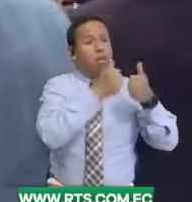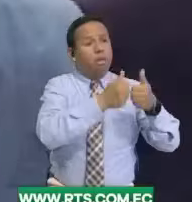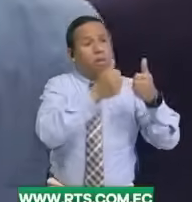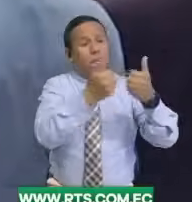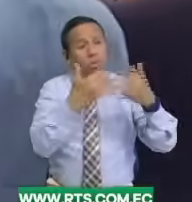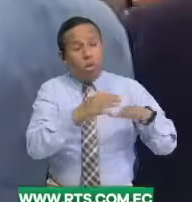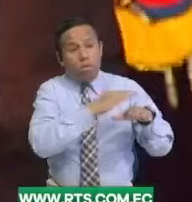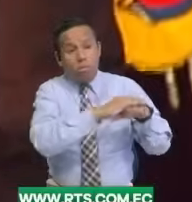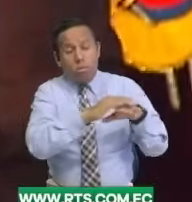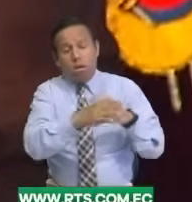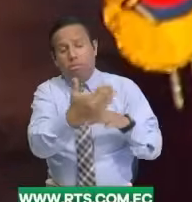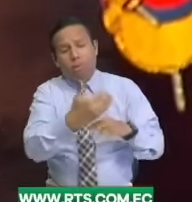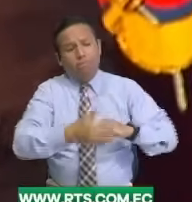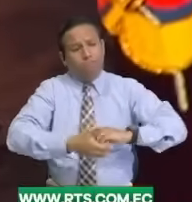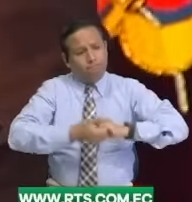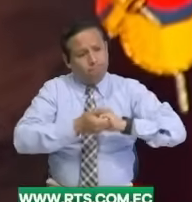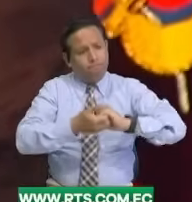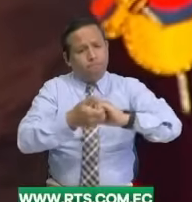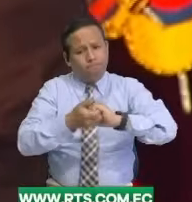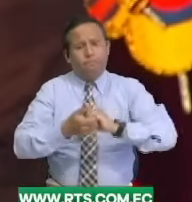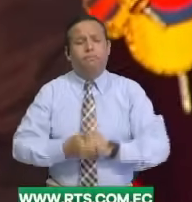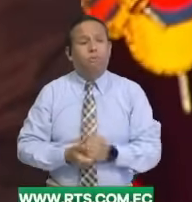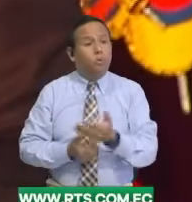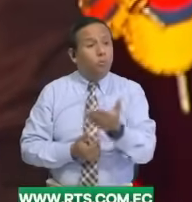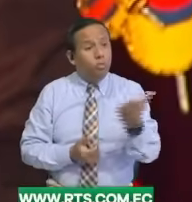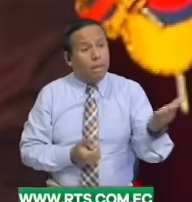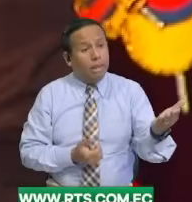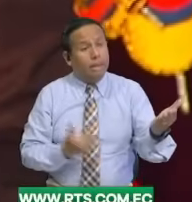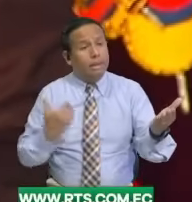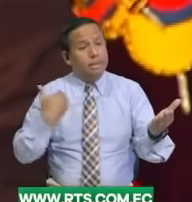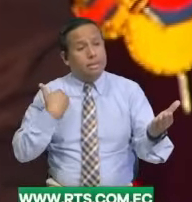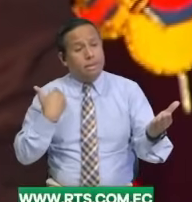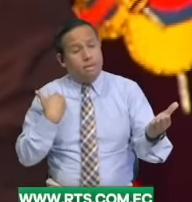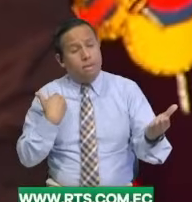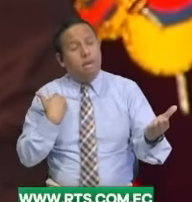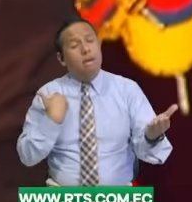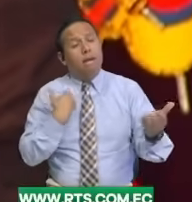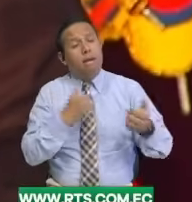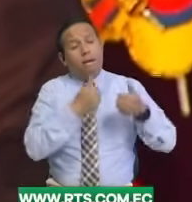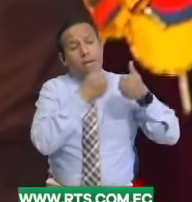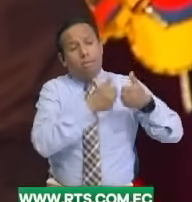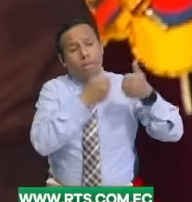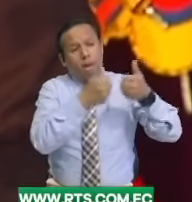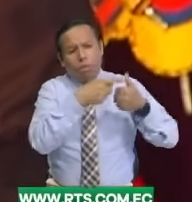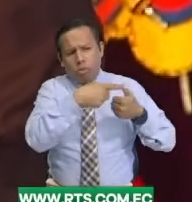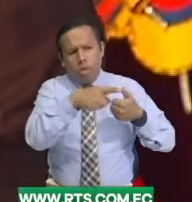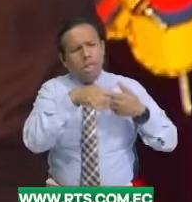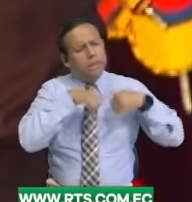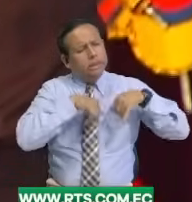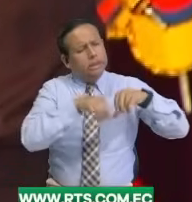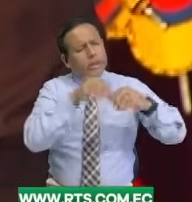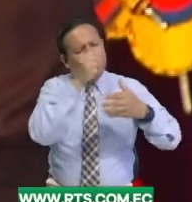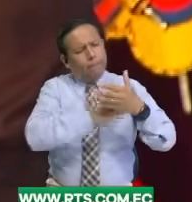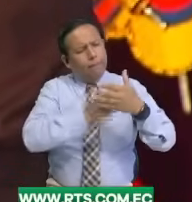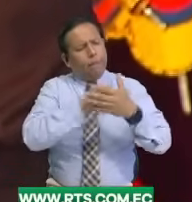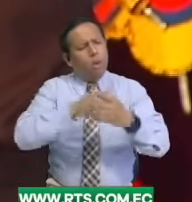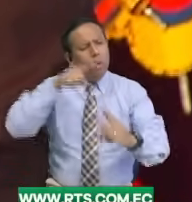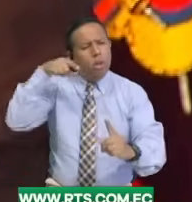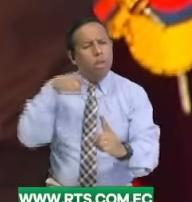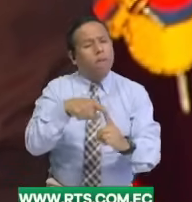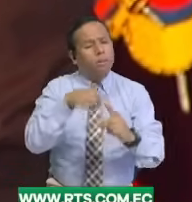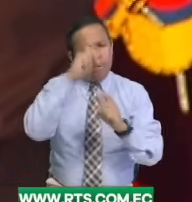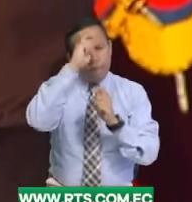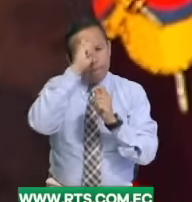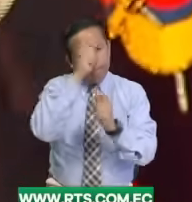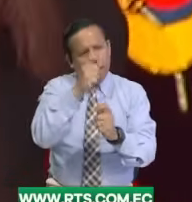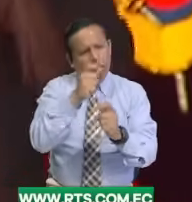fueron invitados. Les pido, señores candidatos, que luchen por hacer respetar la democracia, y estoy seguro